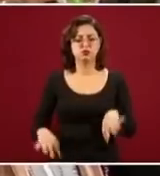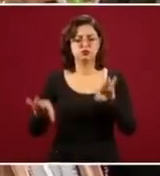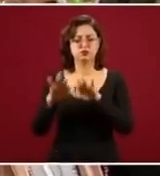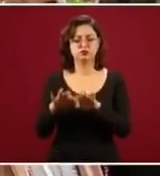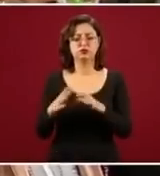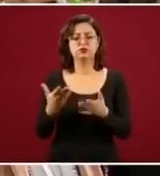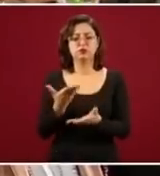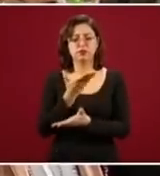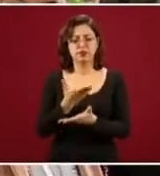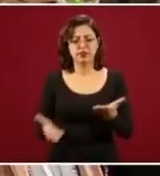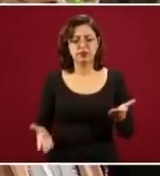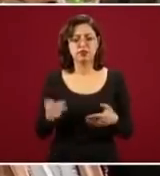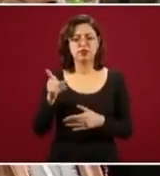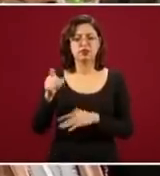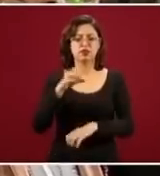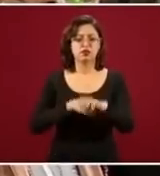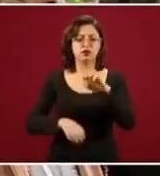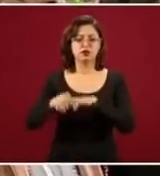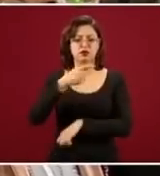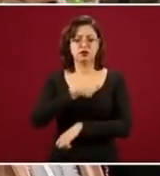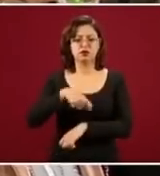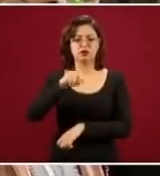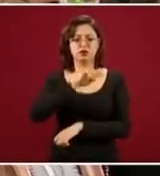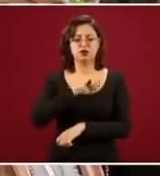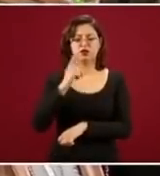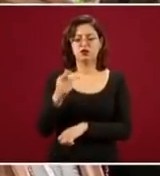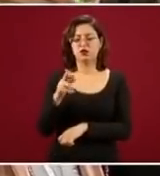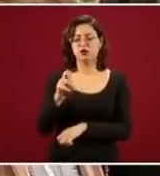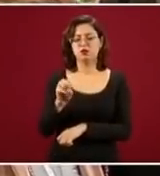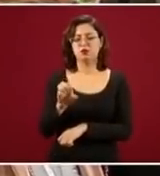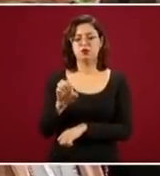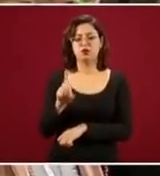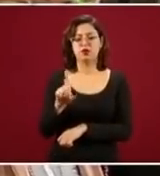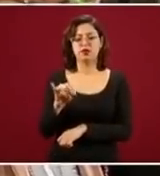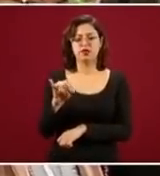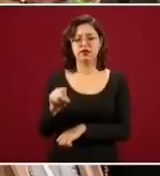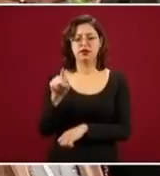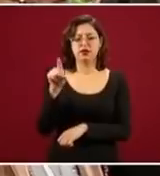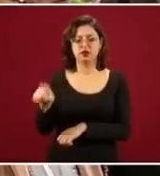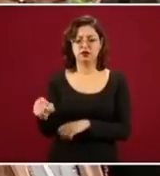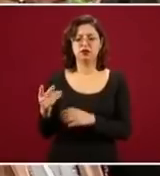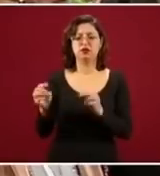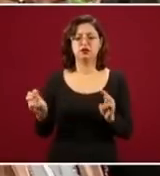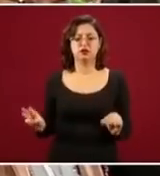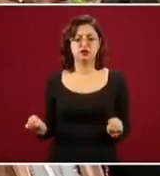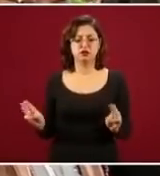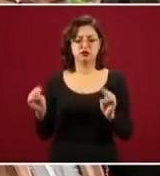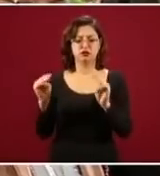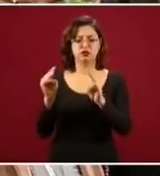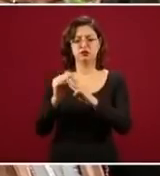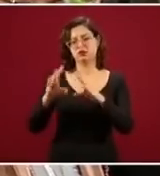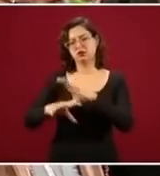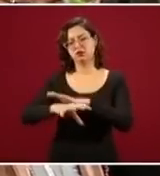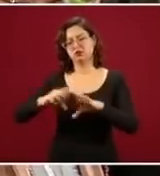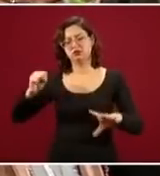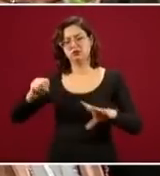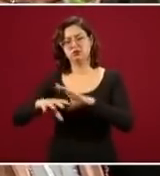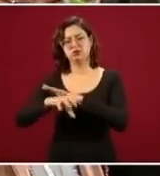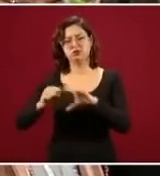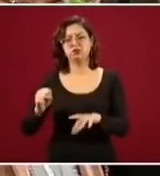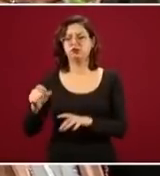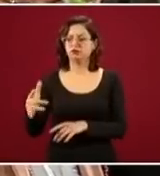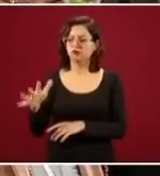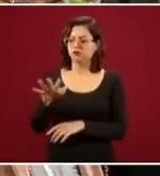estos días, la empresa española Provedain está explotando minas en terrenos de esa